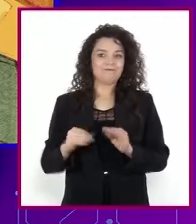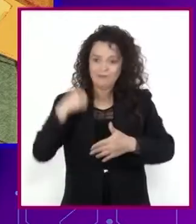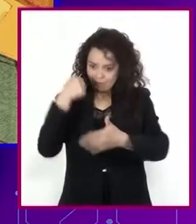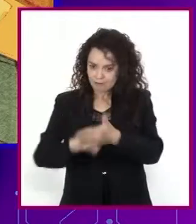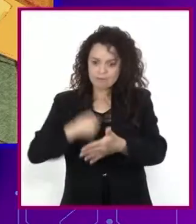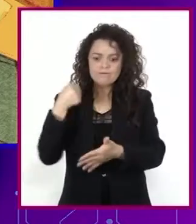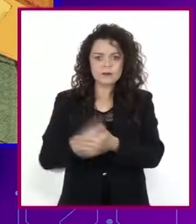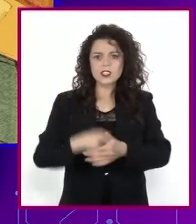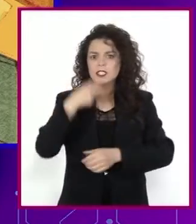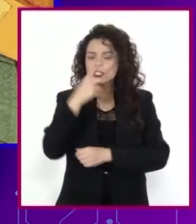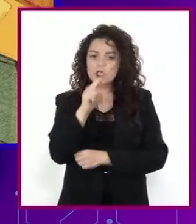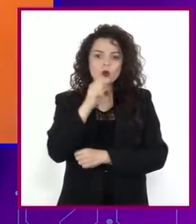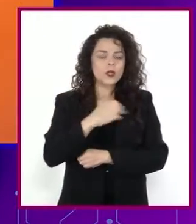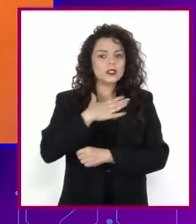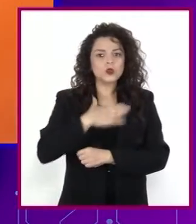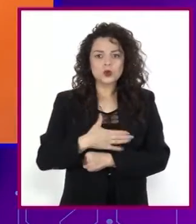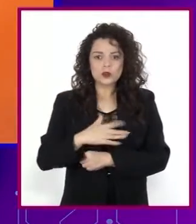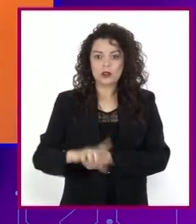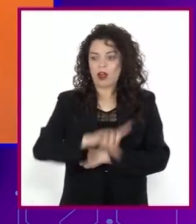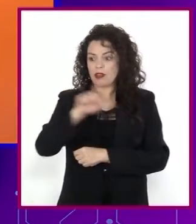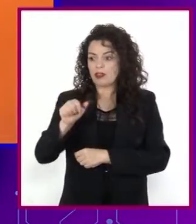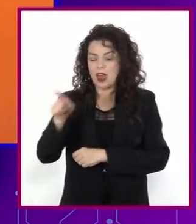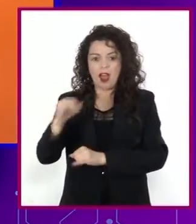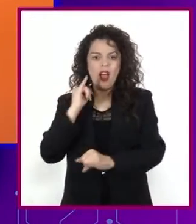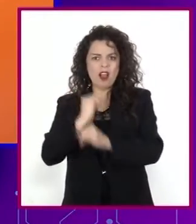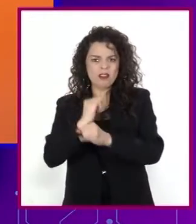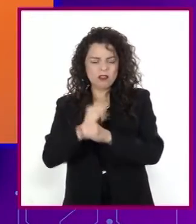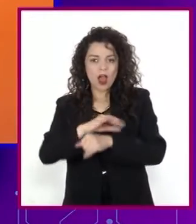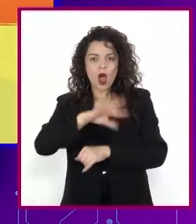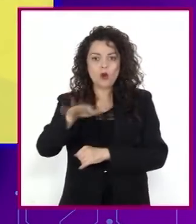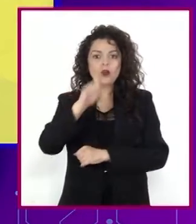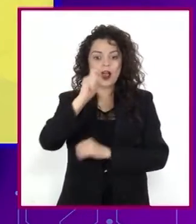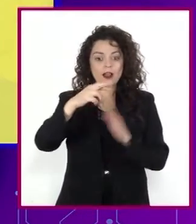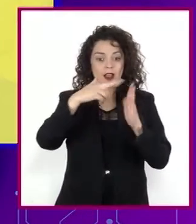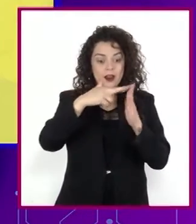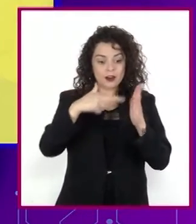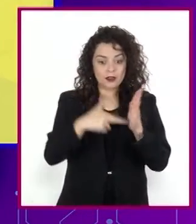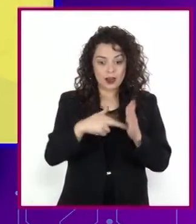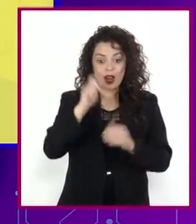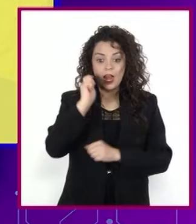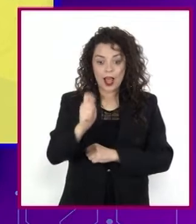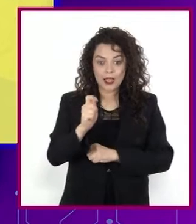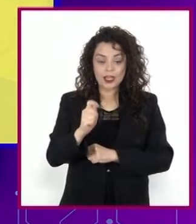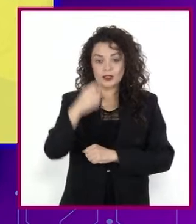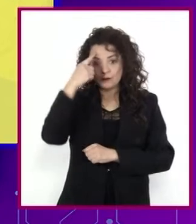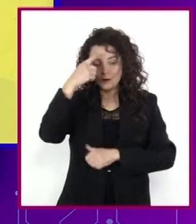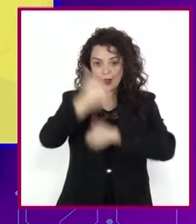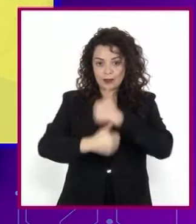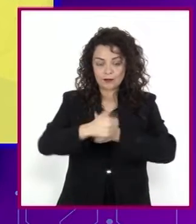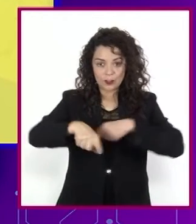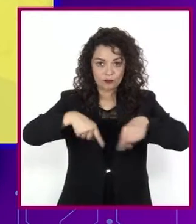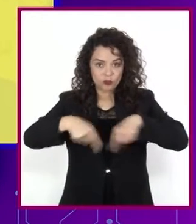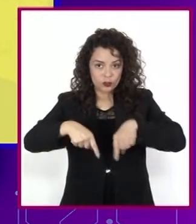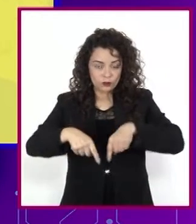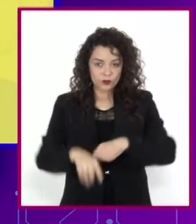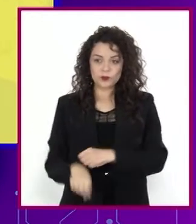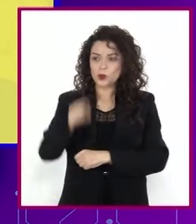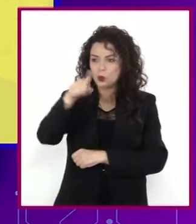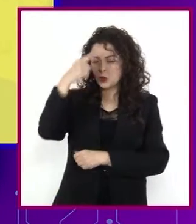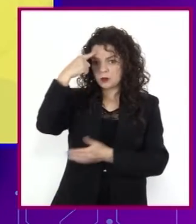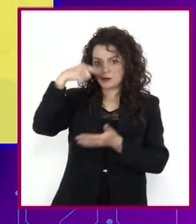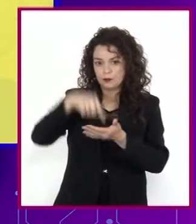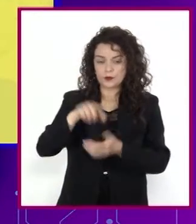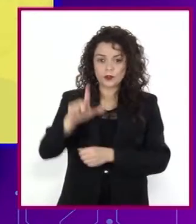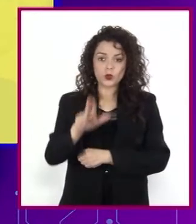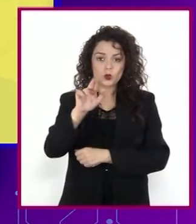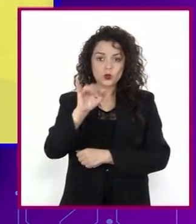justo y luego buscó en internet el reglamento de la Liga Infantil de Fútbol. ¿Crees que fue injusto que Luis y el maestro de